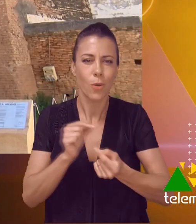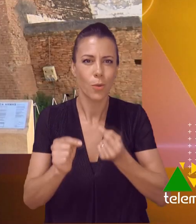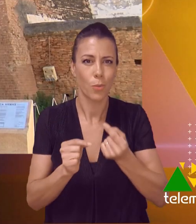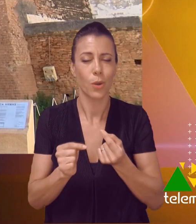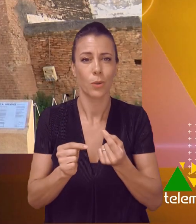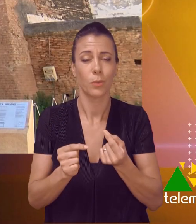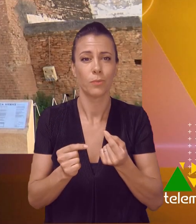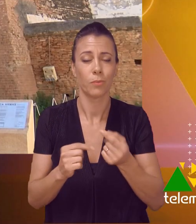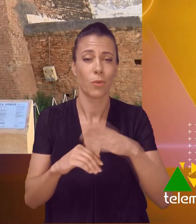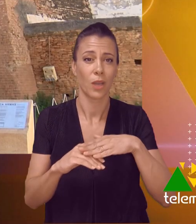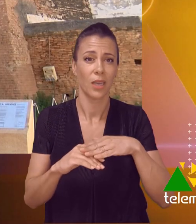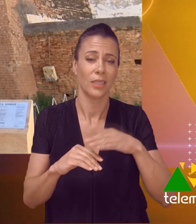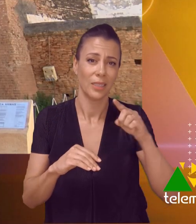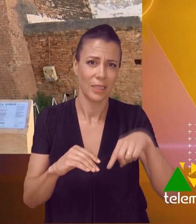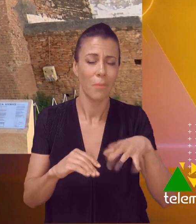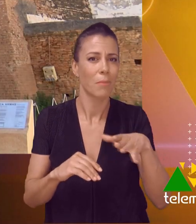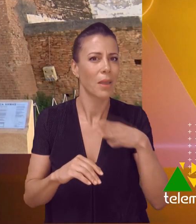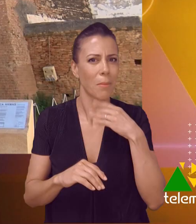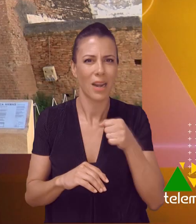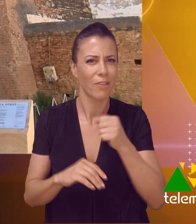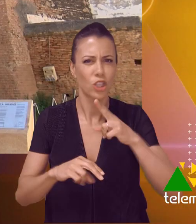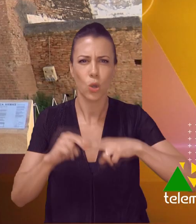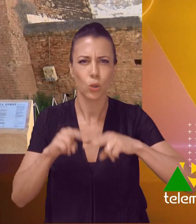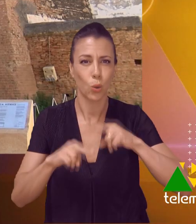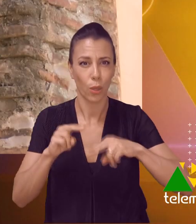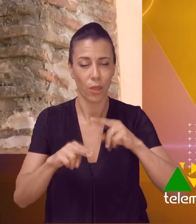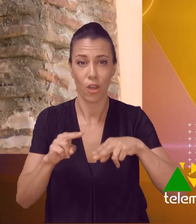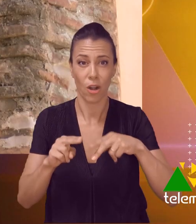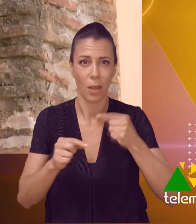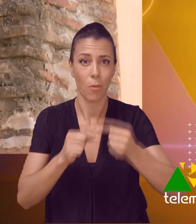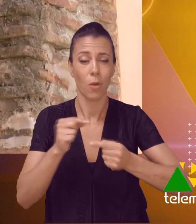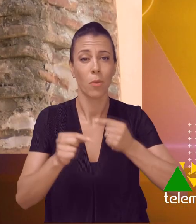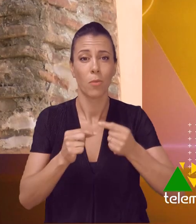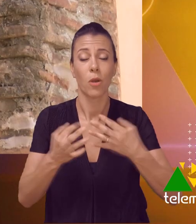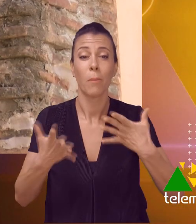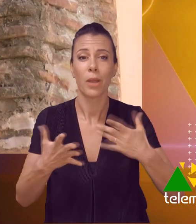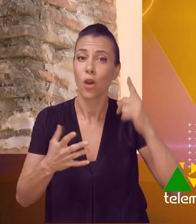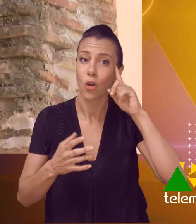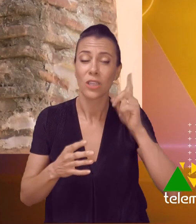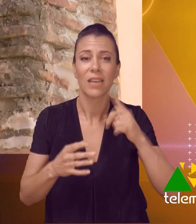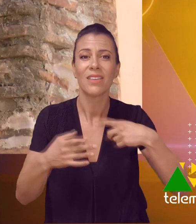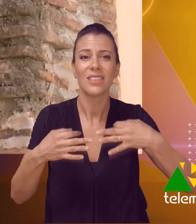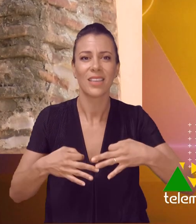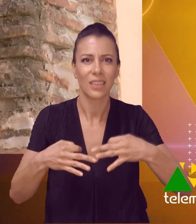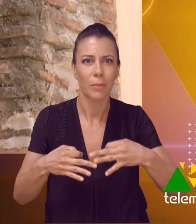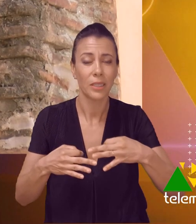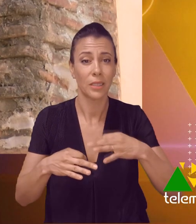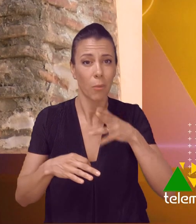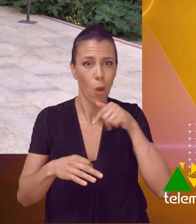después de tener aquí pues esa también fantástica construcción anterior, que no se sabe exactamente si estaba por esta